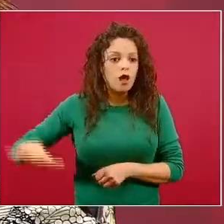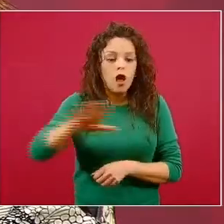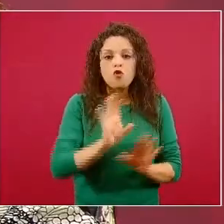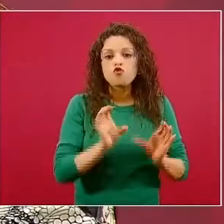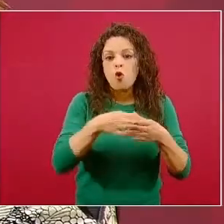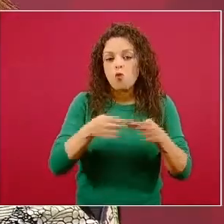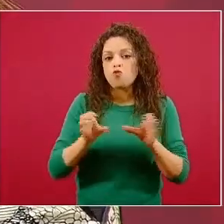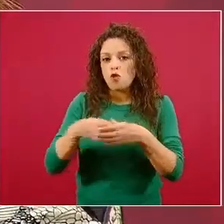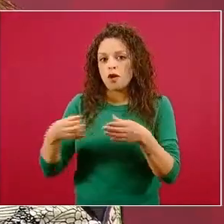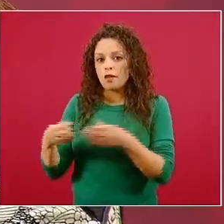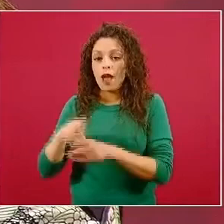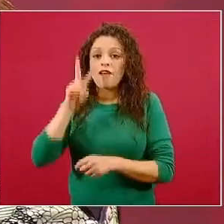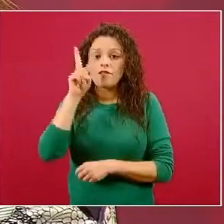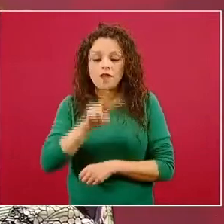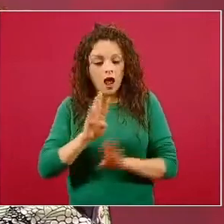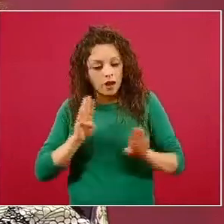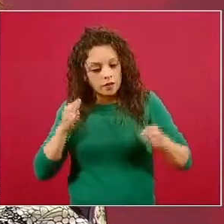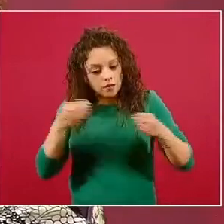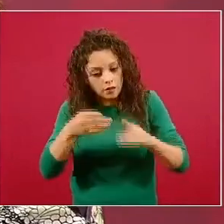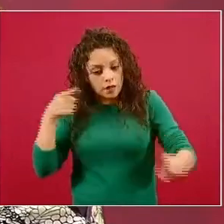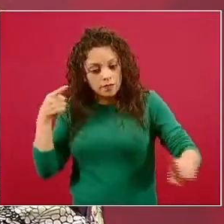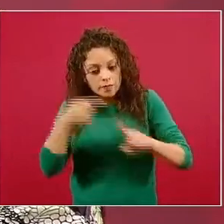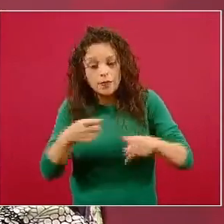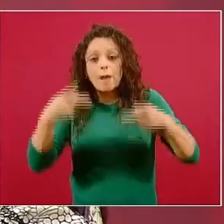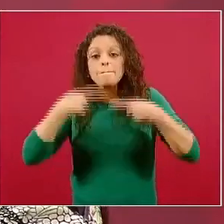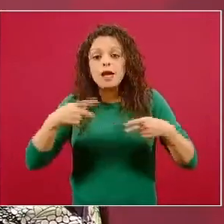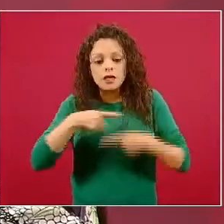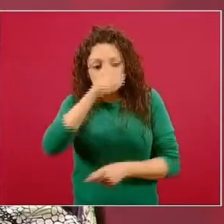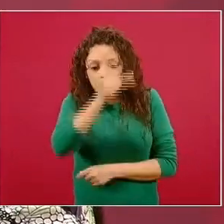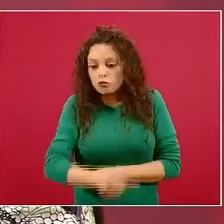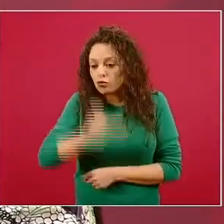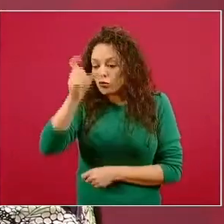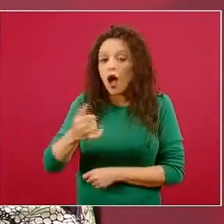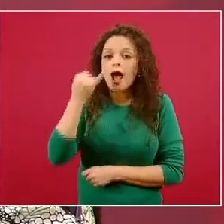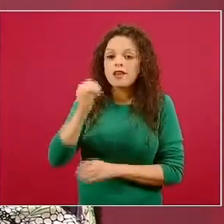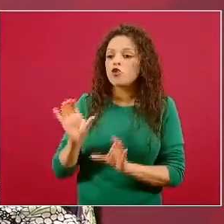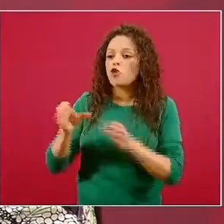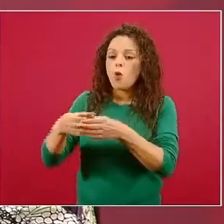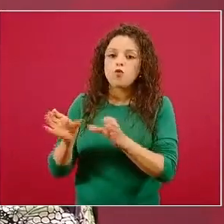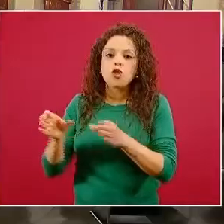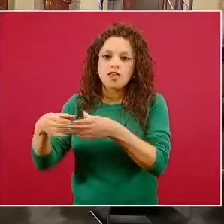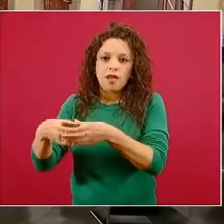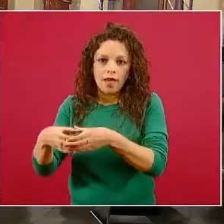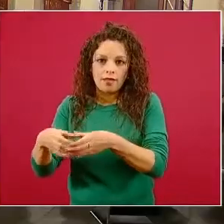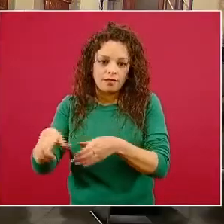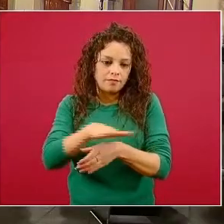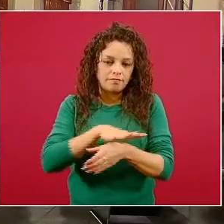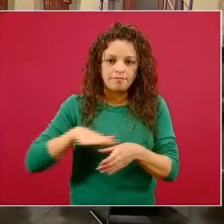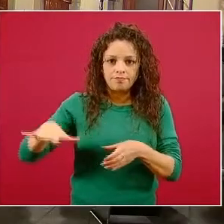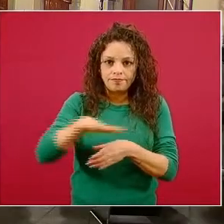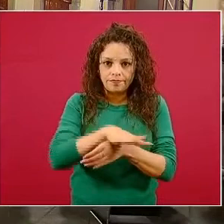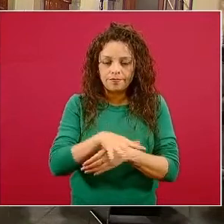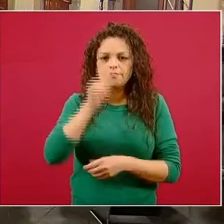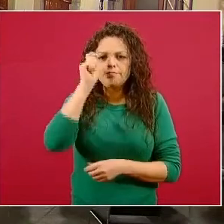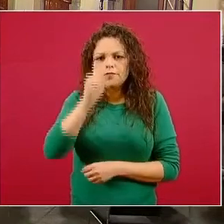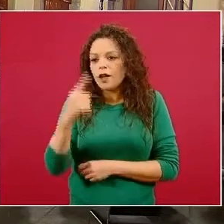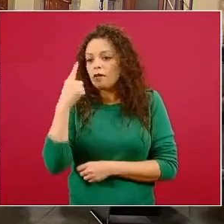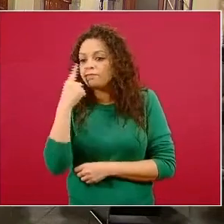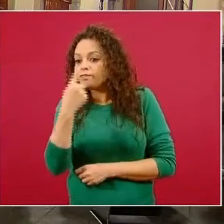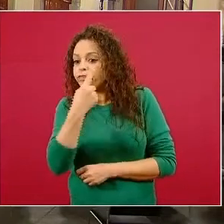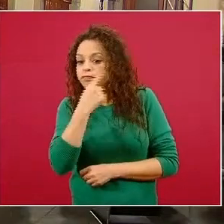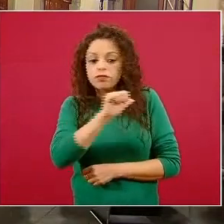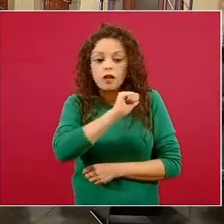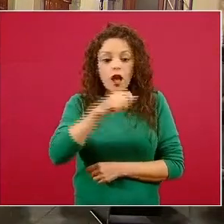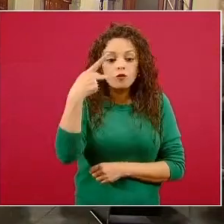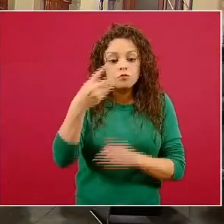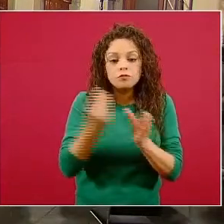realmente centrados en la persona y en las comunidades. Y entonces toda esta parte de fortalecimiento de esta visión comunitaria